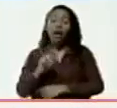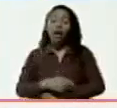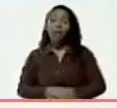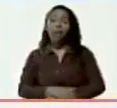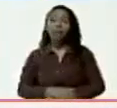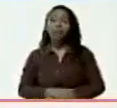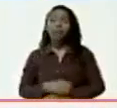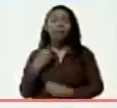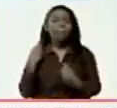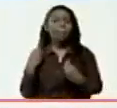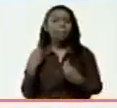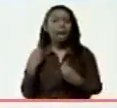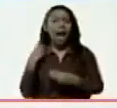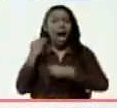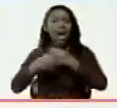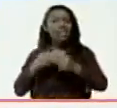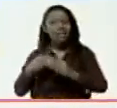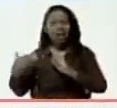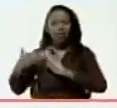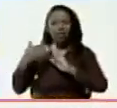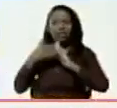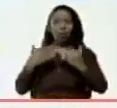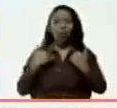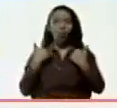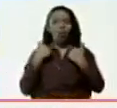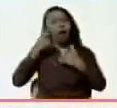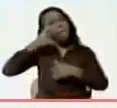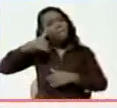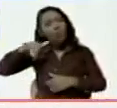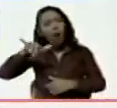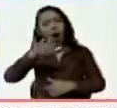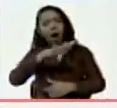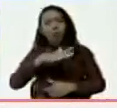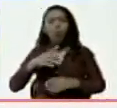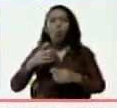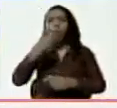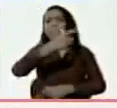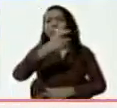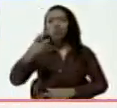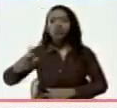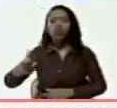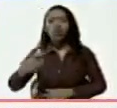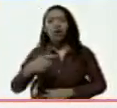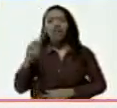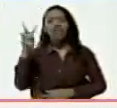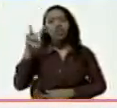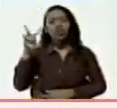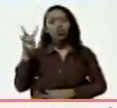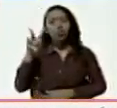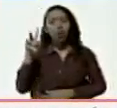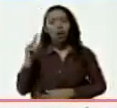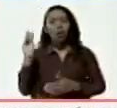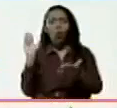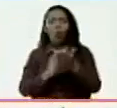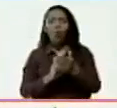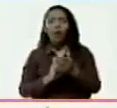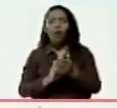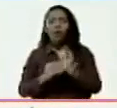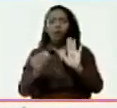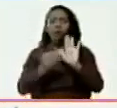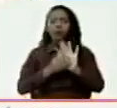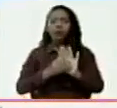para causar sufrimiento toda la población civil venezolana y tal como lo contempla el estatuto de roma